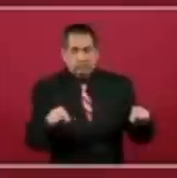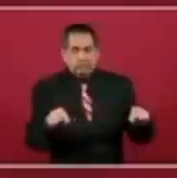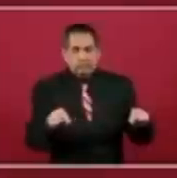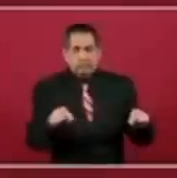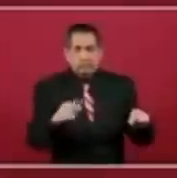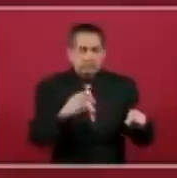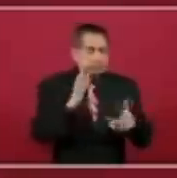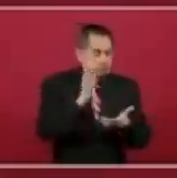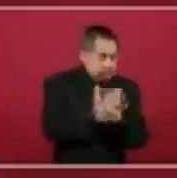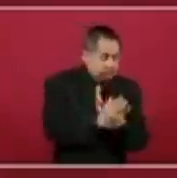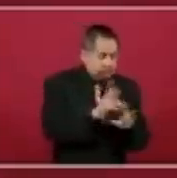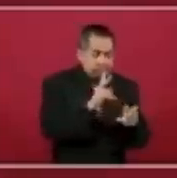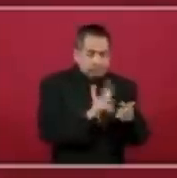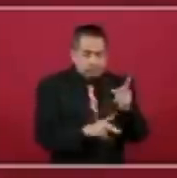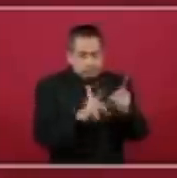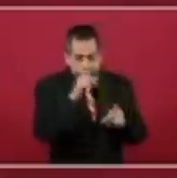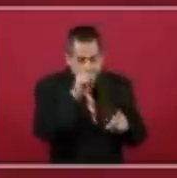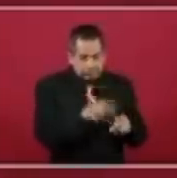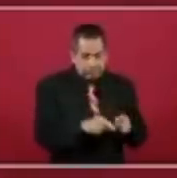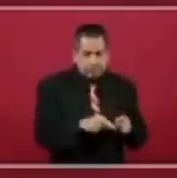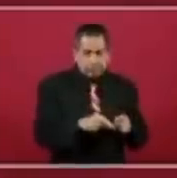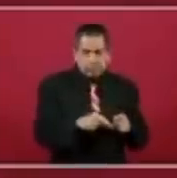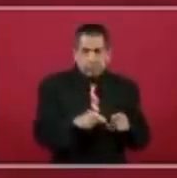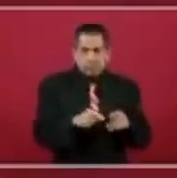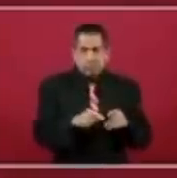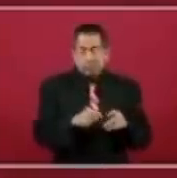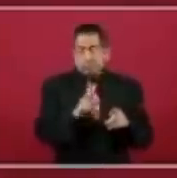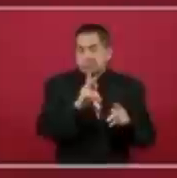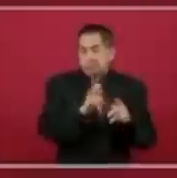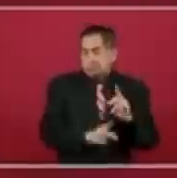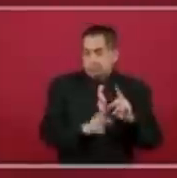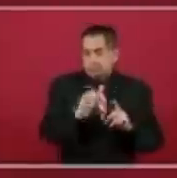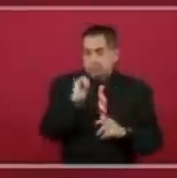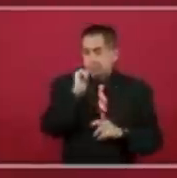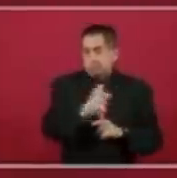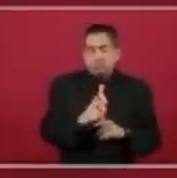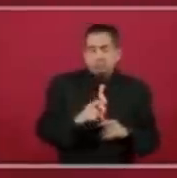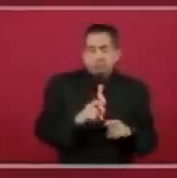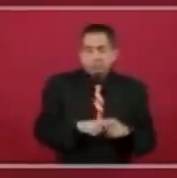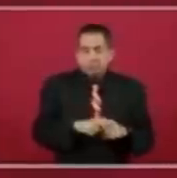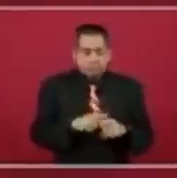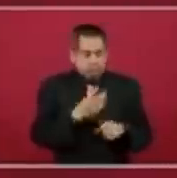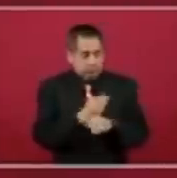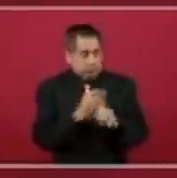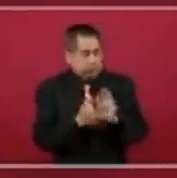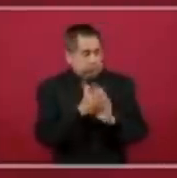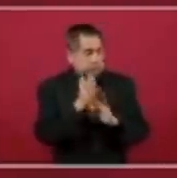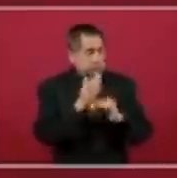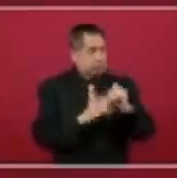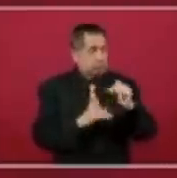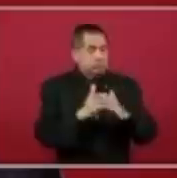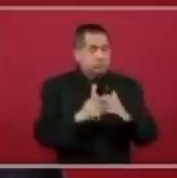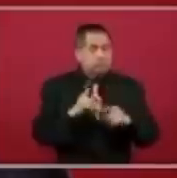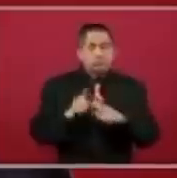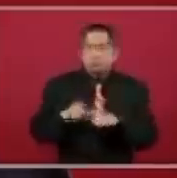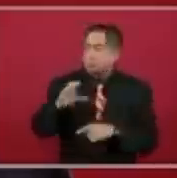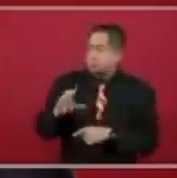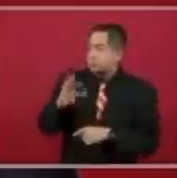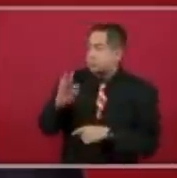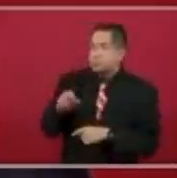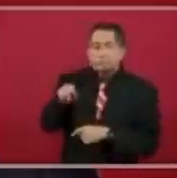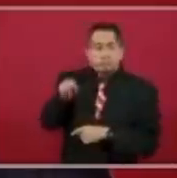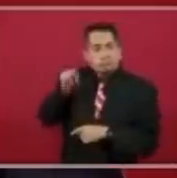un bloqueo y se interrumpe la construcción, la Comisión Federal de